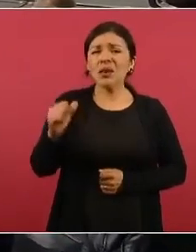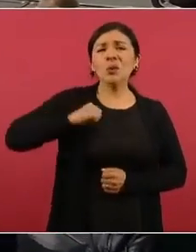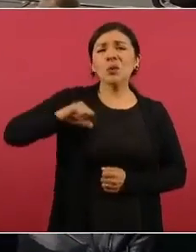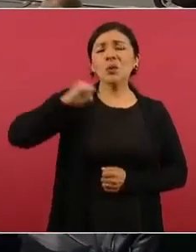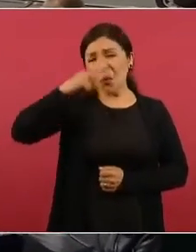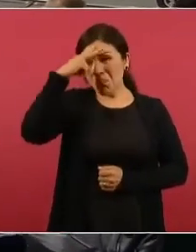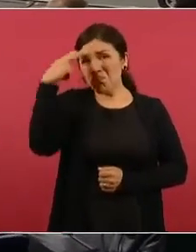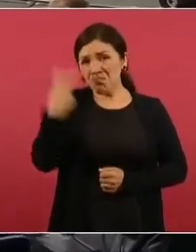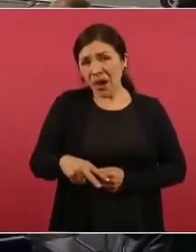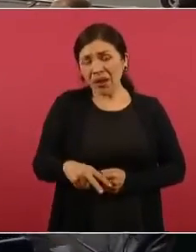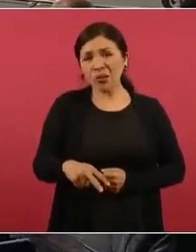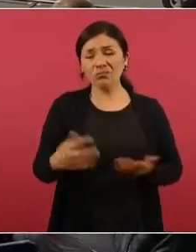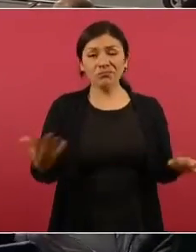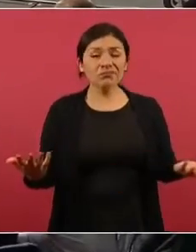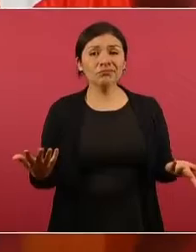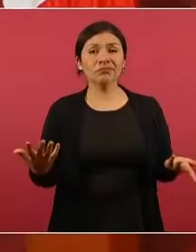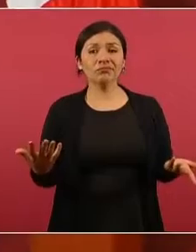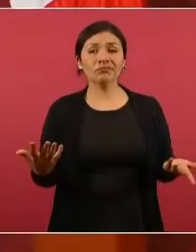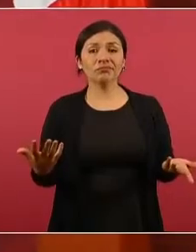como dice la canción,